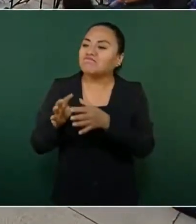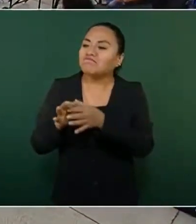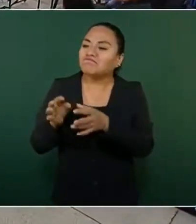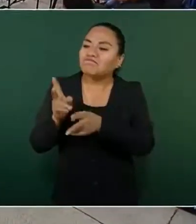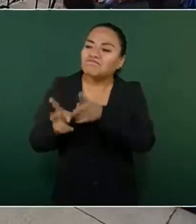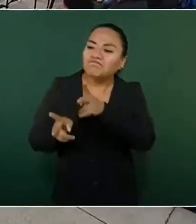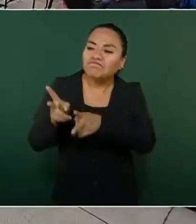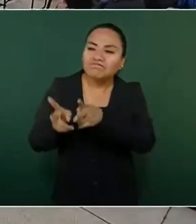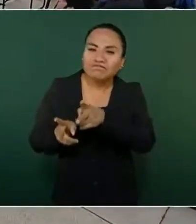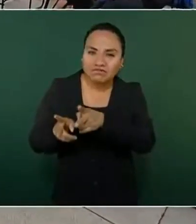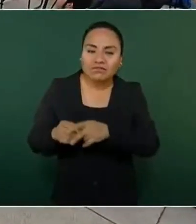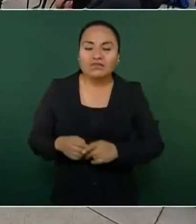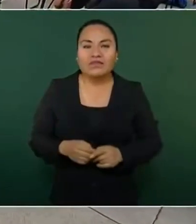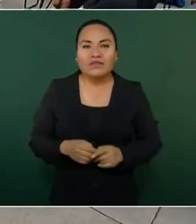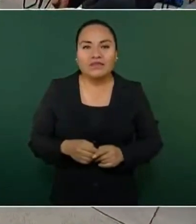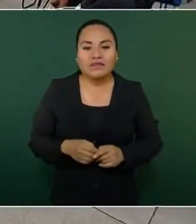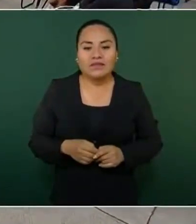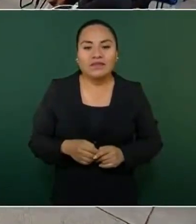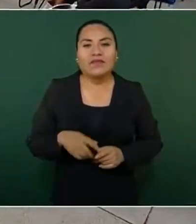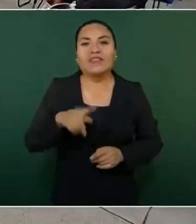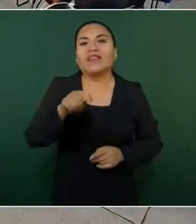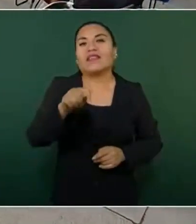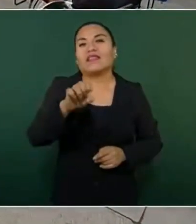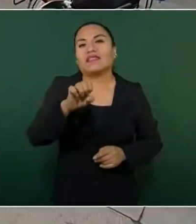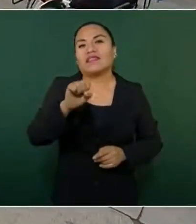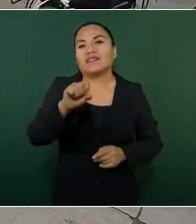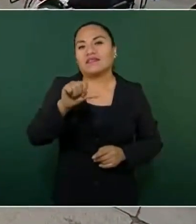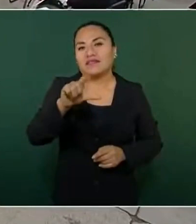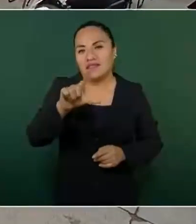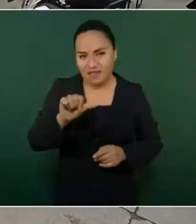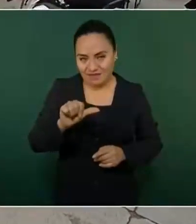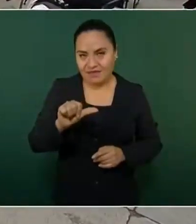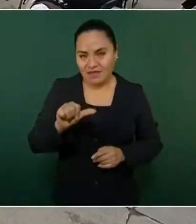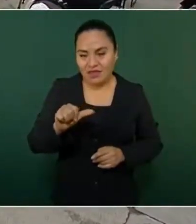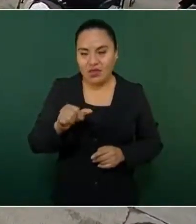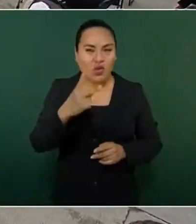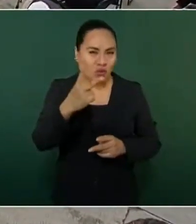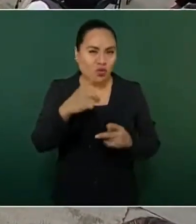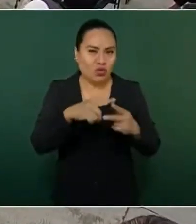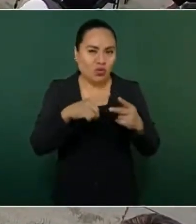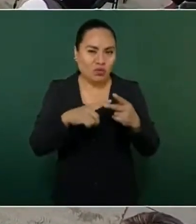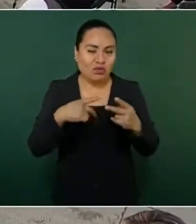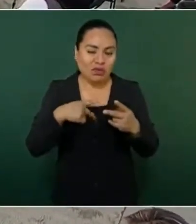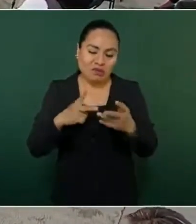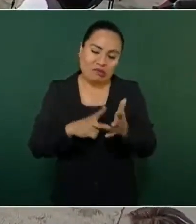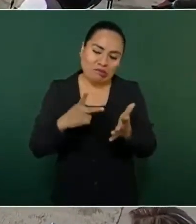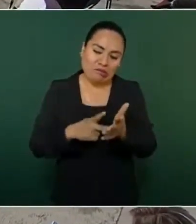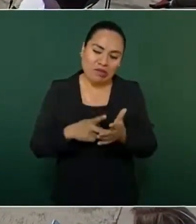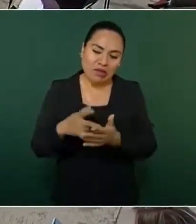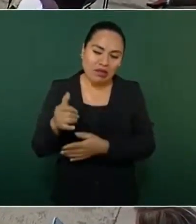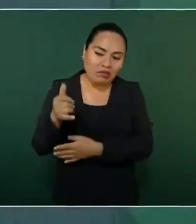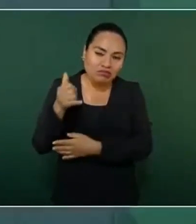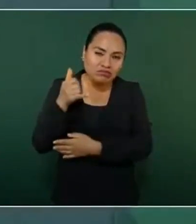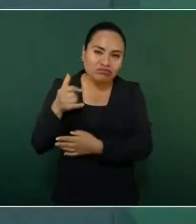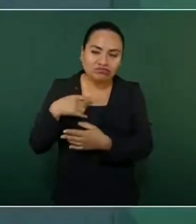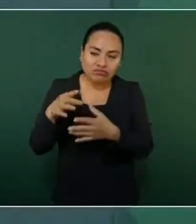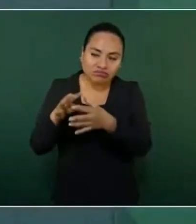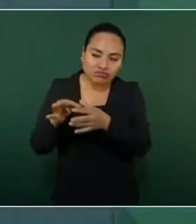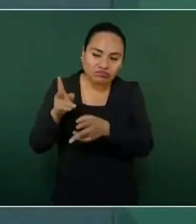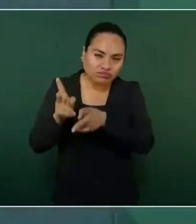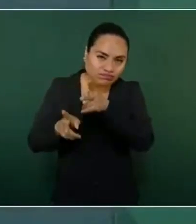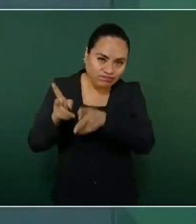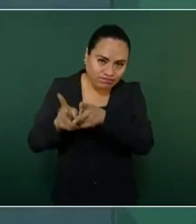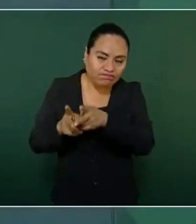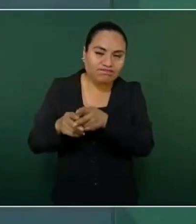el de Tesla. Bueno, hablé dos veces con él por una planta que van a instalar